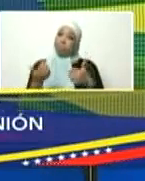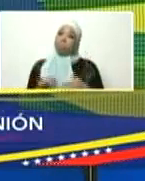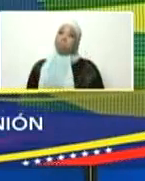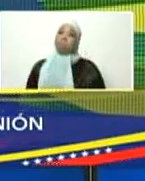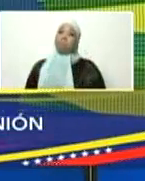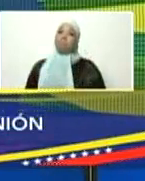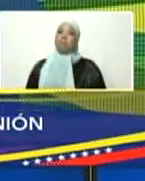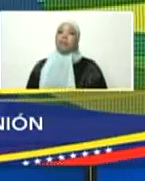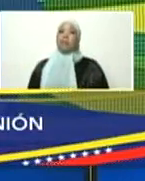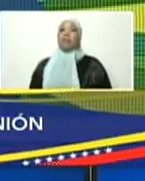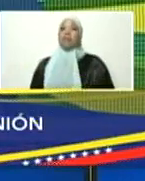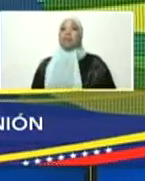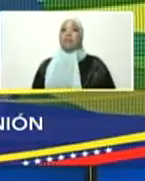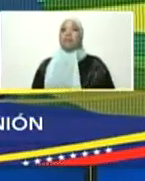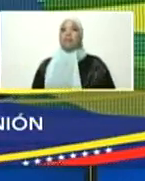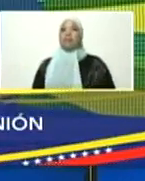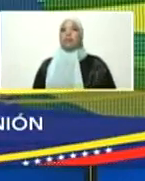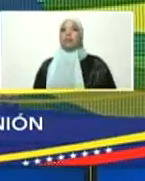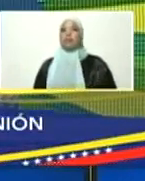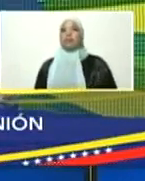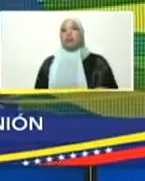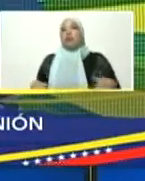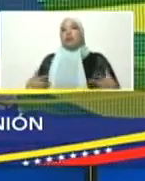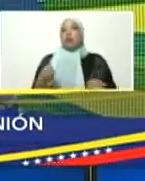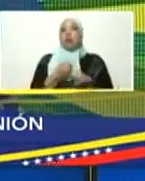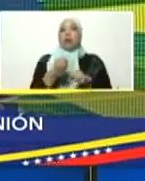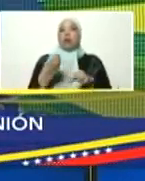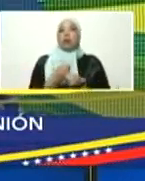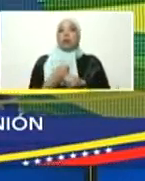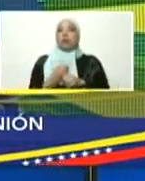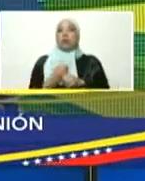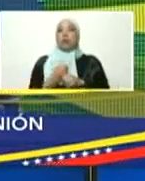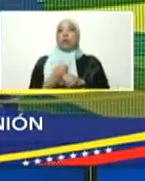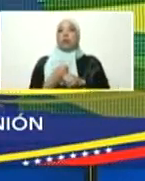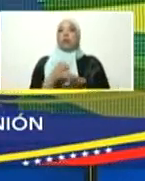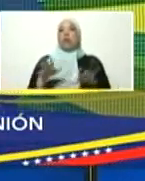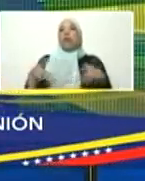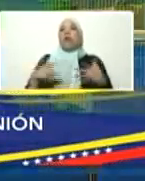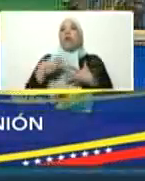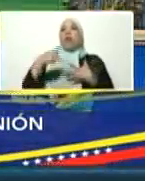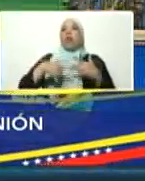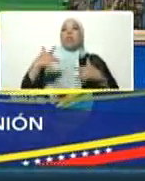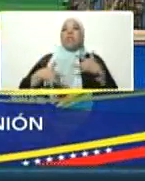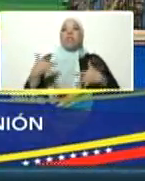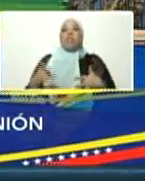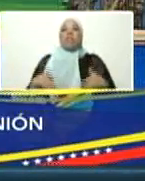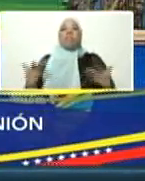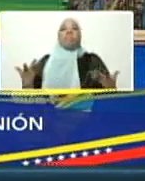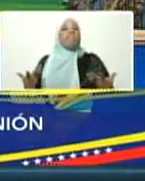¿Ah? Es la agenda. ¿Cuál es la agenda, Mónica? ¿Cuál es la agenda,